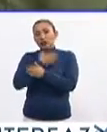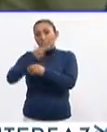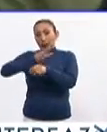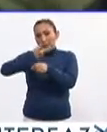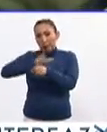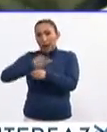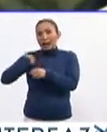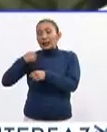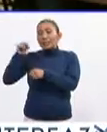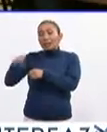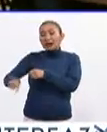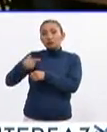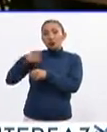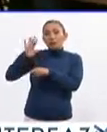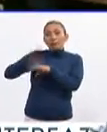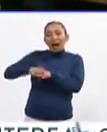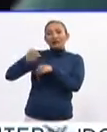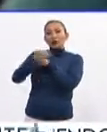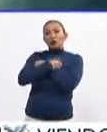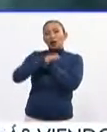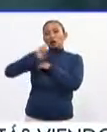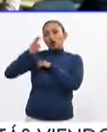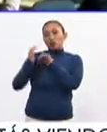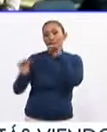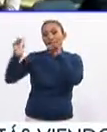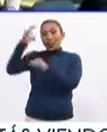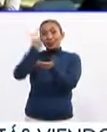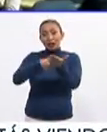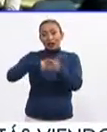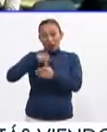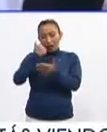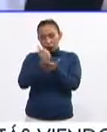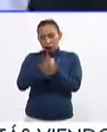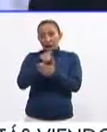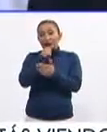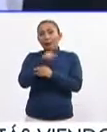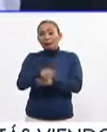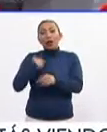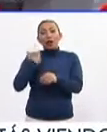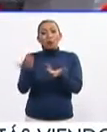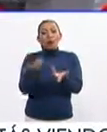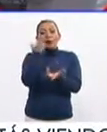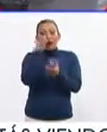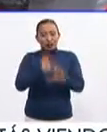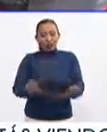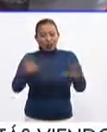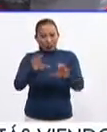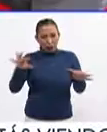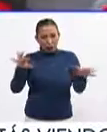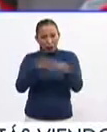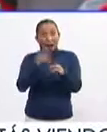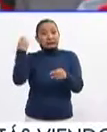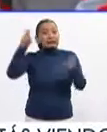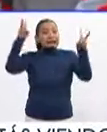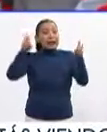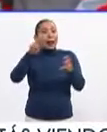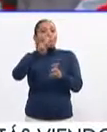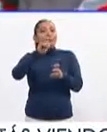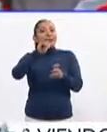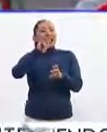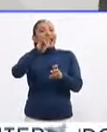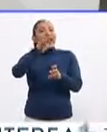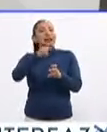media superior y el mismo número de educación superior, además de la instalación de ciberescuelas por medio de los llamados